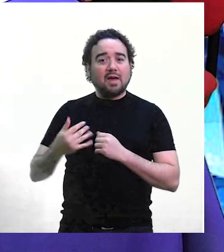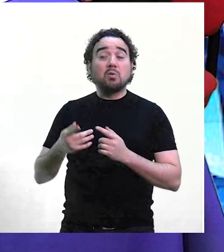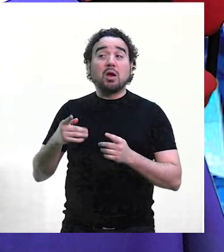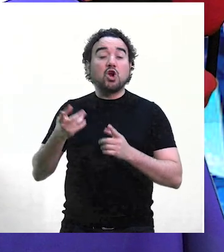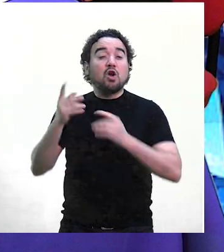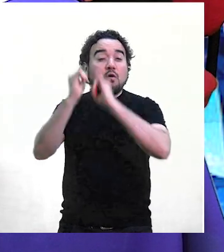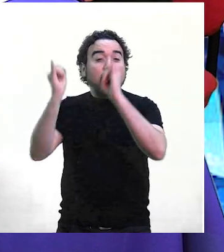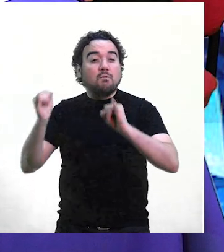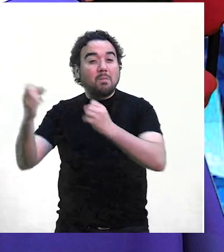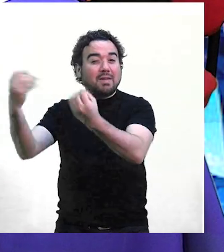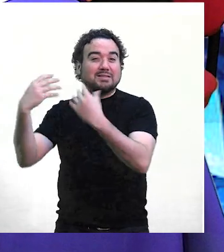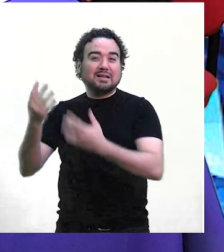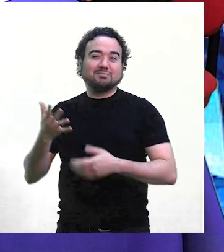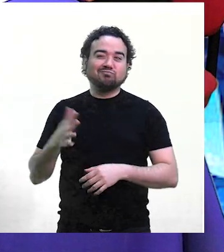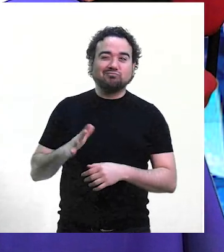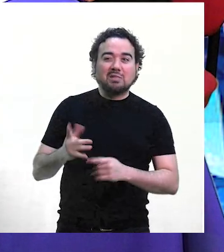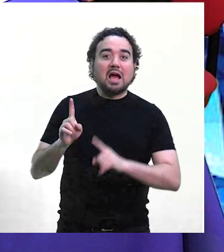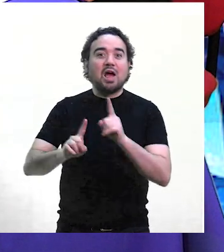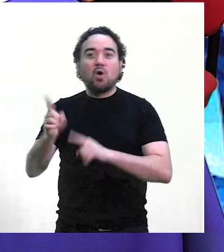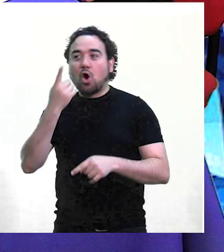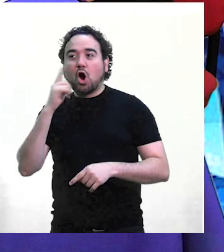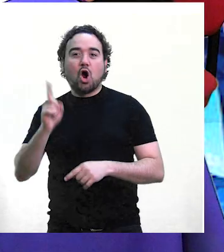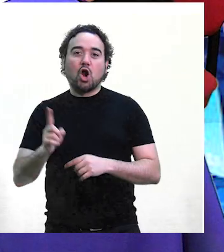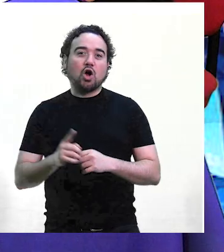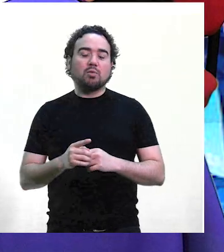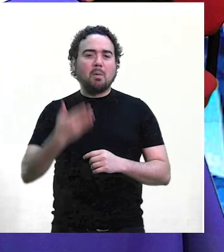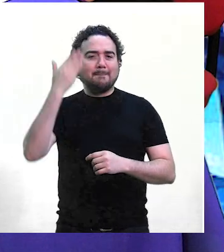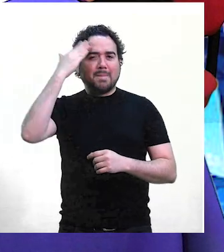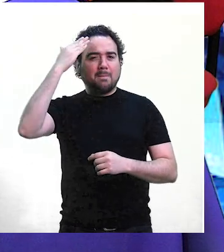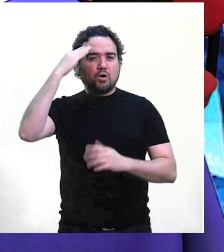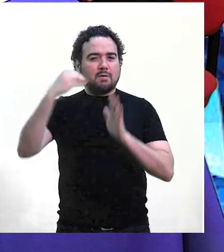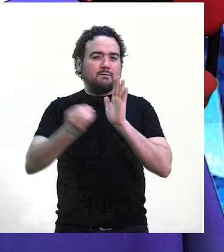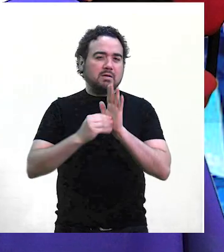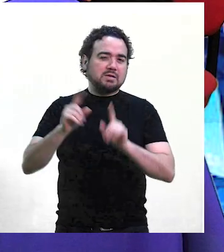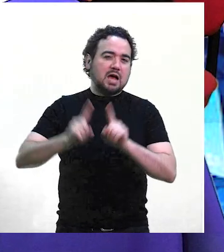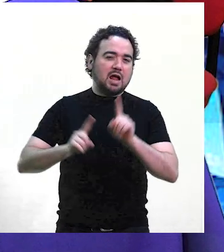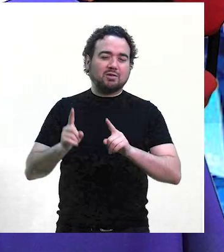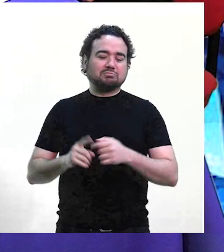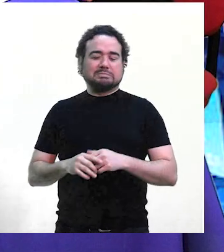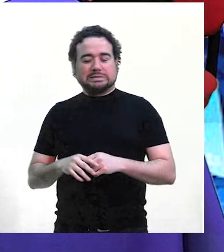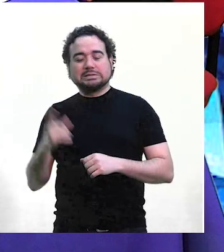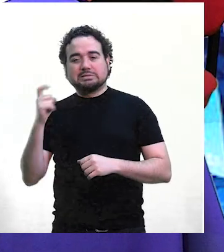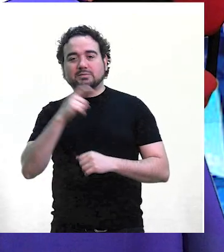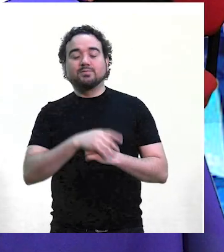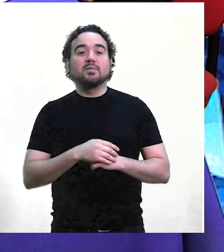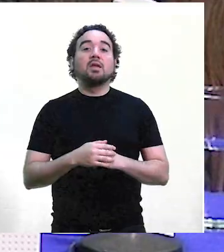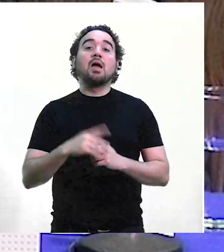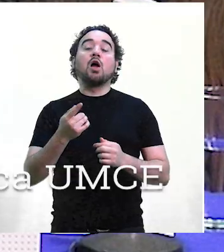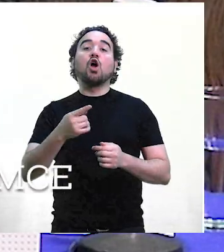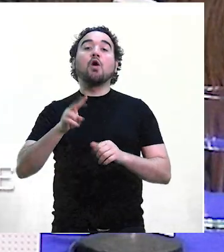importante. Sí. Tal vez el cómo la enseñan, Sí. porque como que te obligan a estudiar gente que no conoces. es Memorizarte fechas. Exacto. como- así